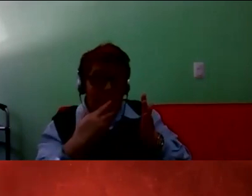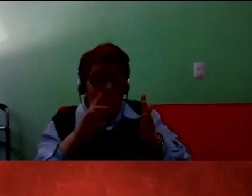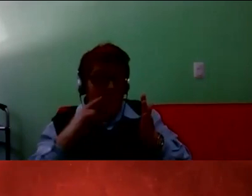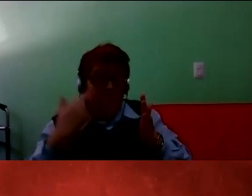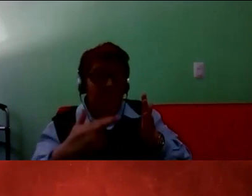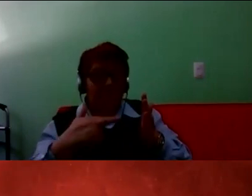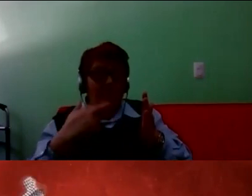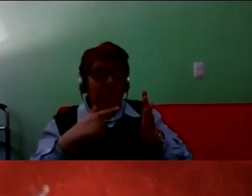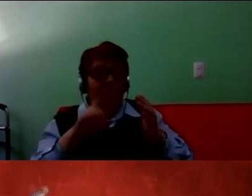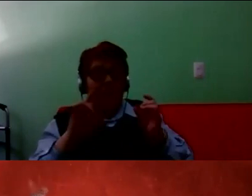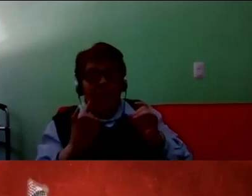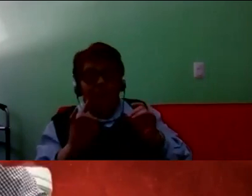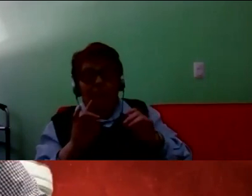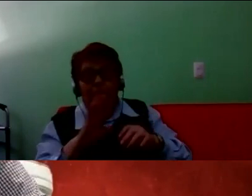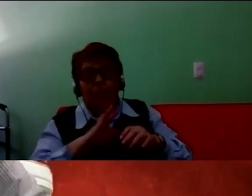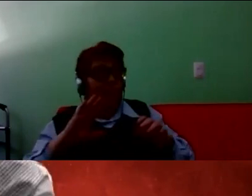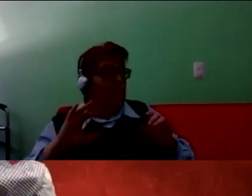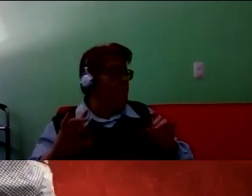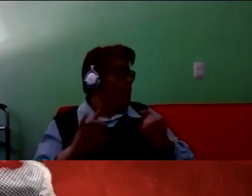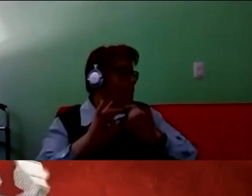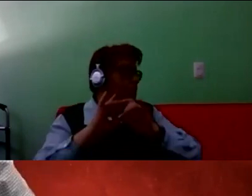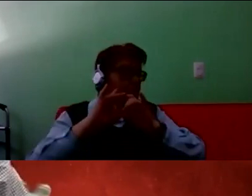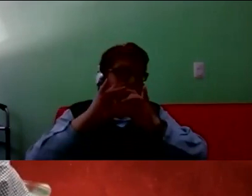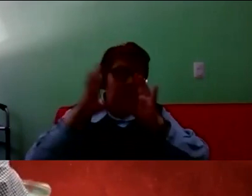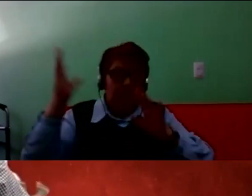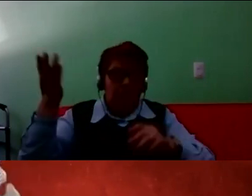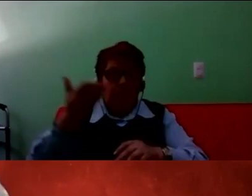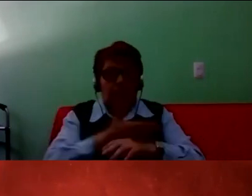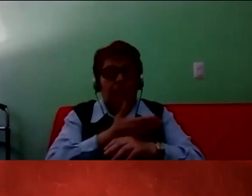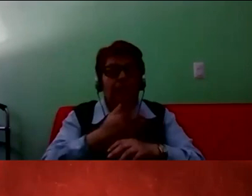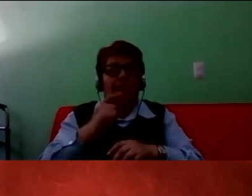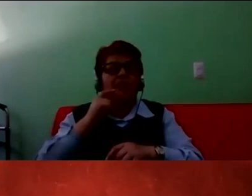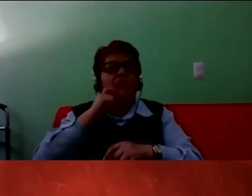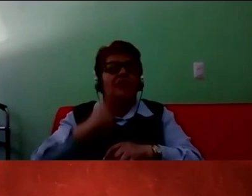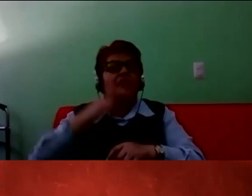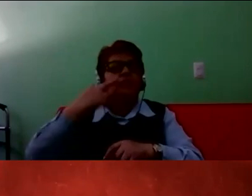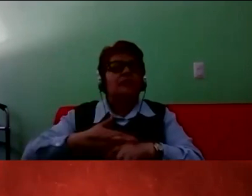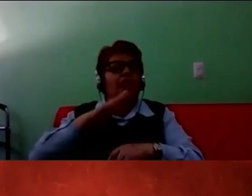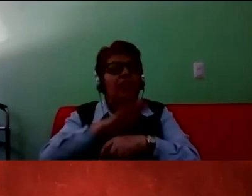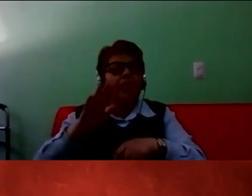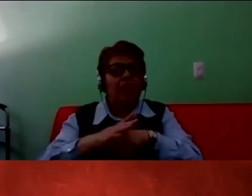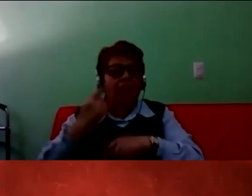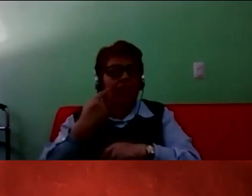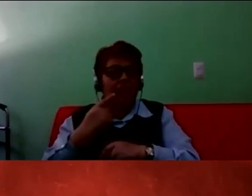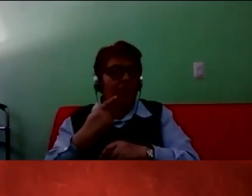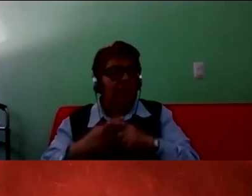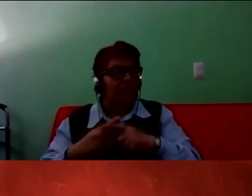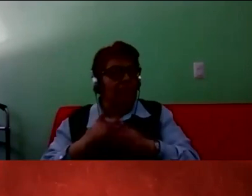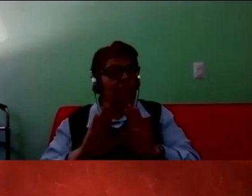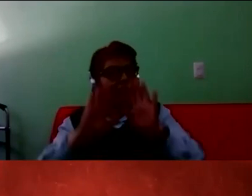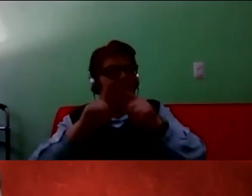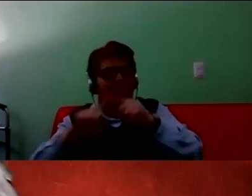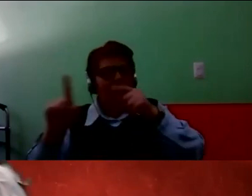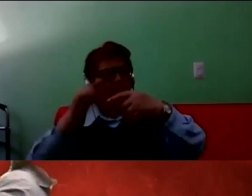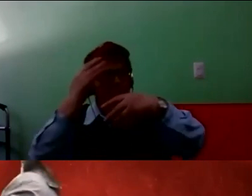un incidente, ¿a quién se le fincaría la responsabilidad en algún momento? En fin, me parece que hay algunas